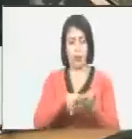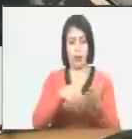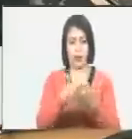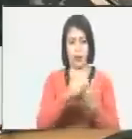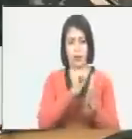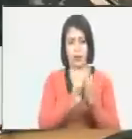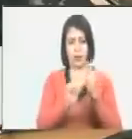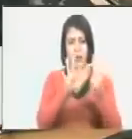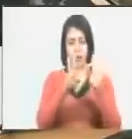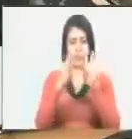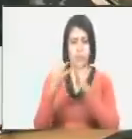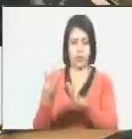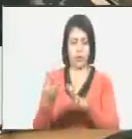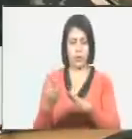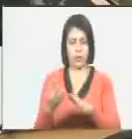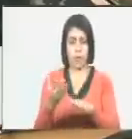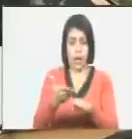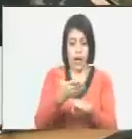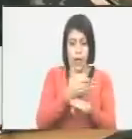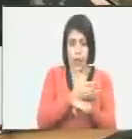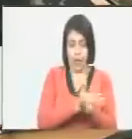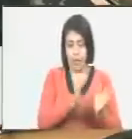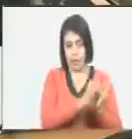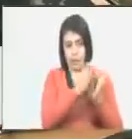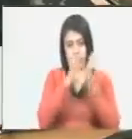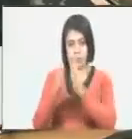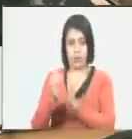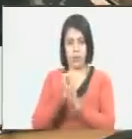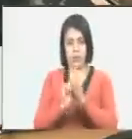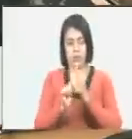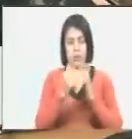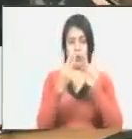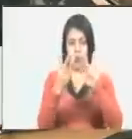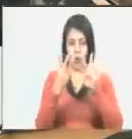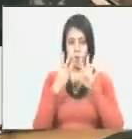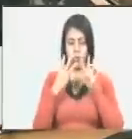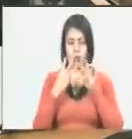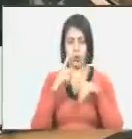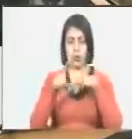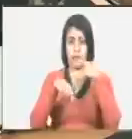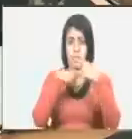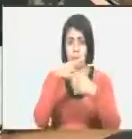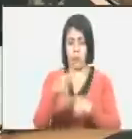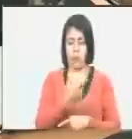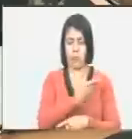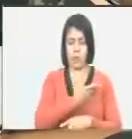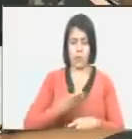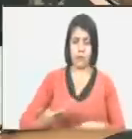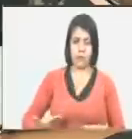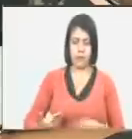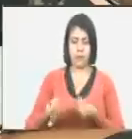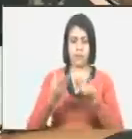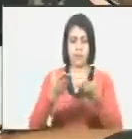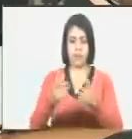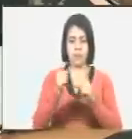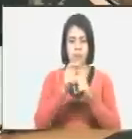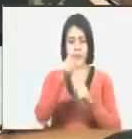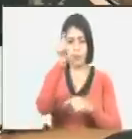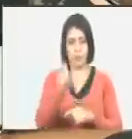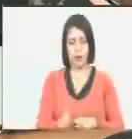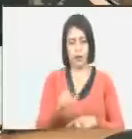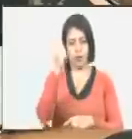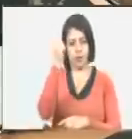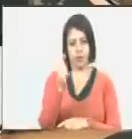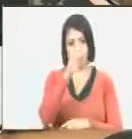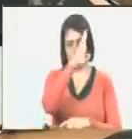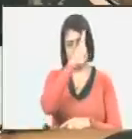el artículo 19, previo diferimiento del artículo 8. Acto seguido, el presidente otorgó el derecho de palabra al